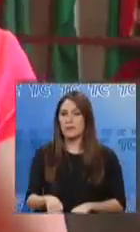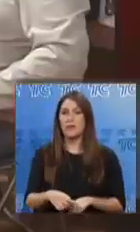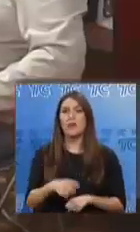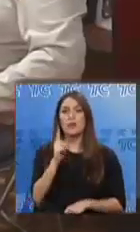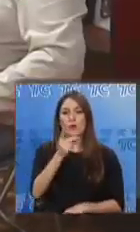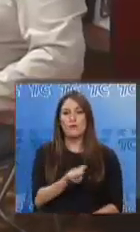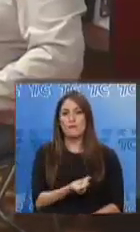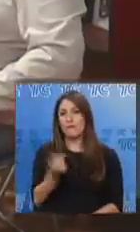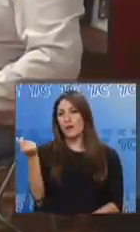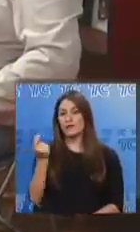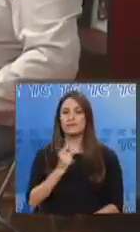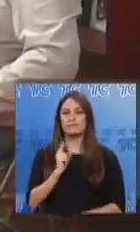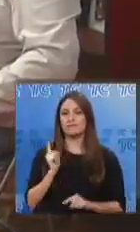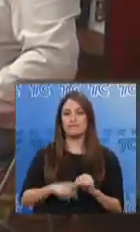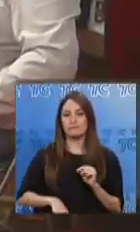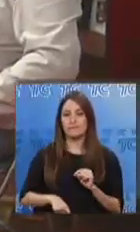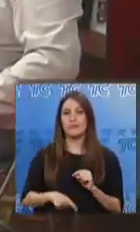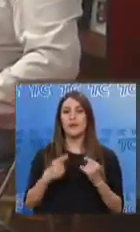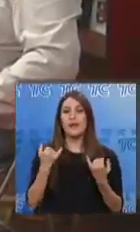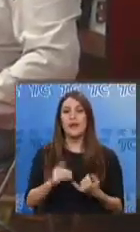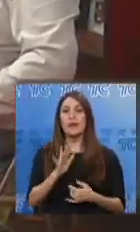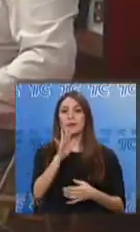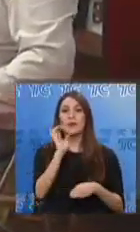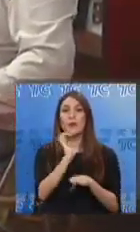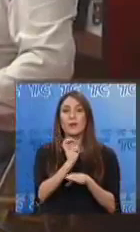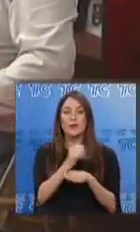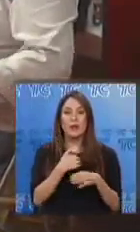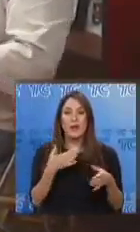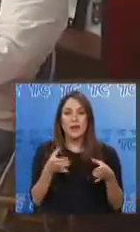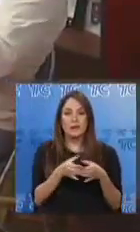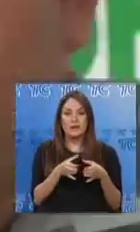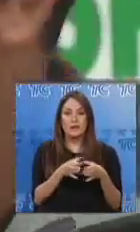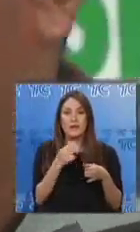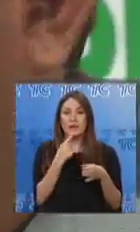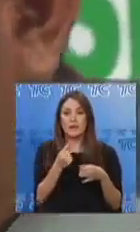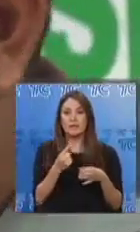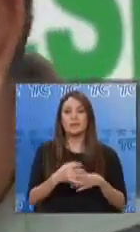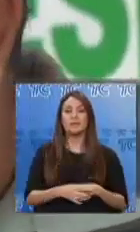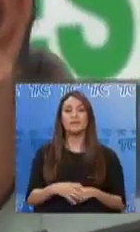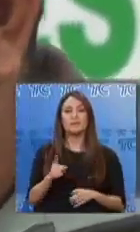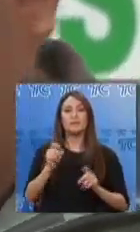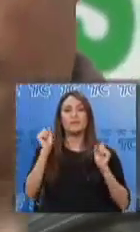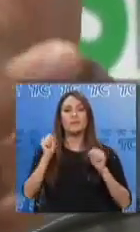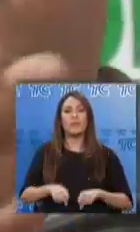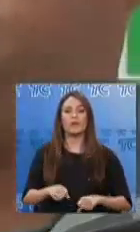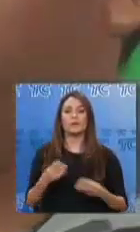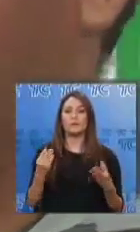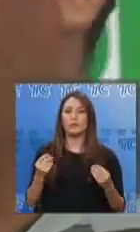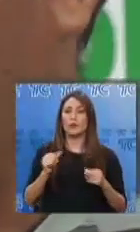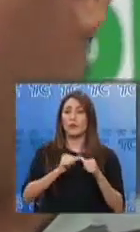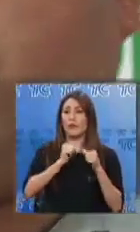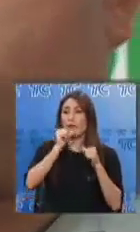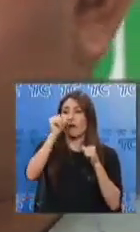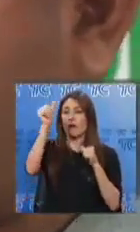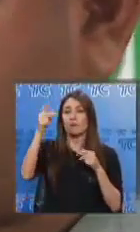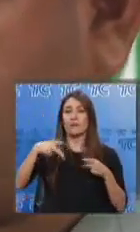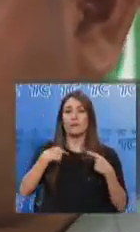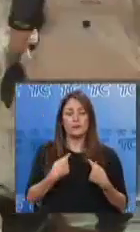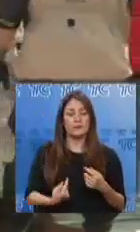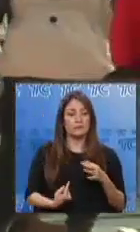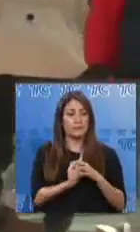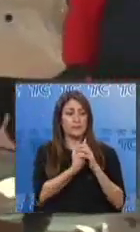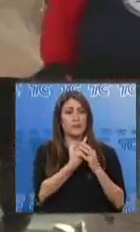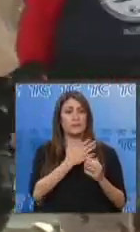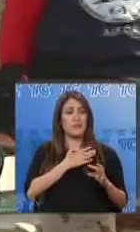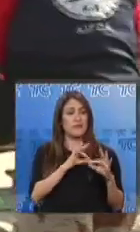deportar. Leonardo Quesada, presidente de la Asociación de Ecuatorianos en el Exterior, dice que la medida permitiría a quienes a lo lejos se enteraron del